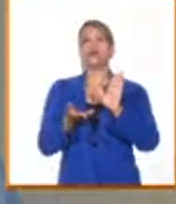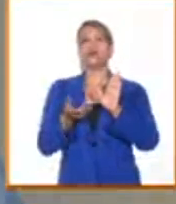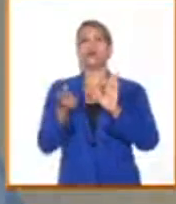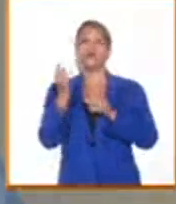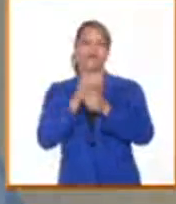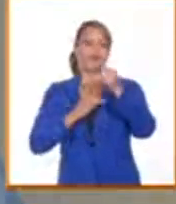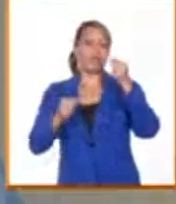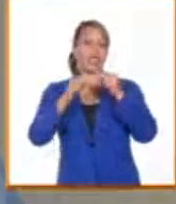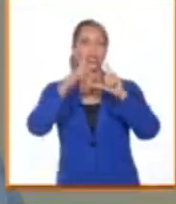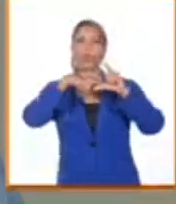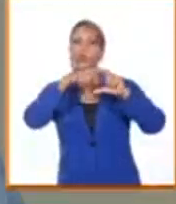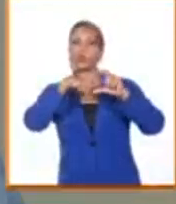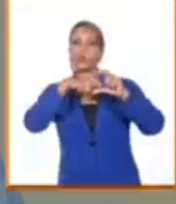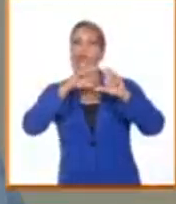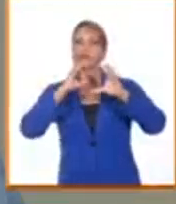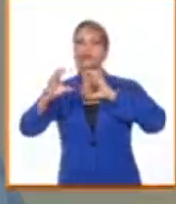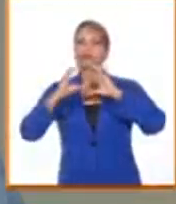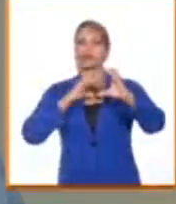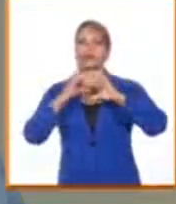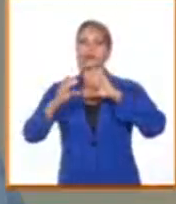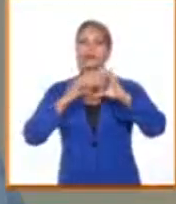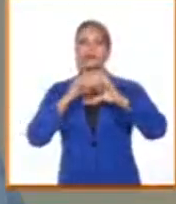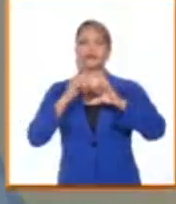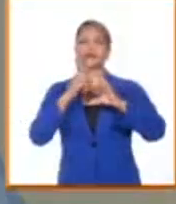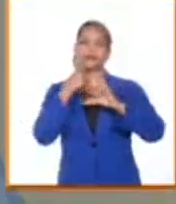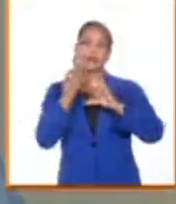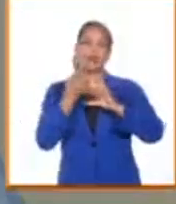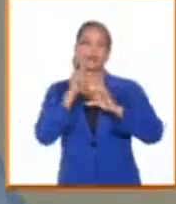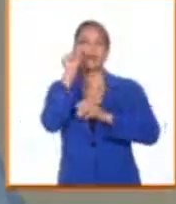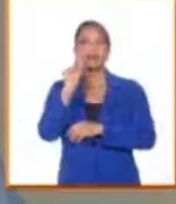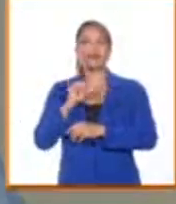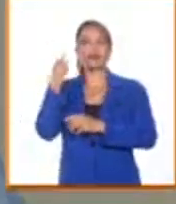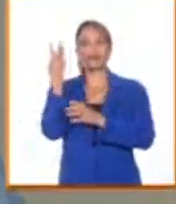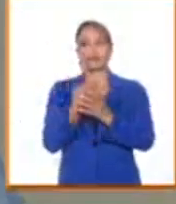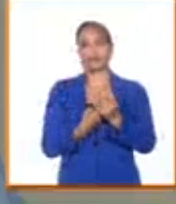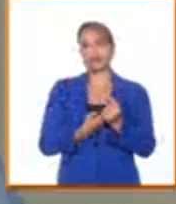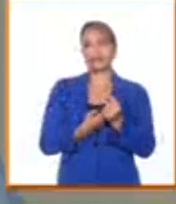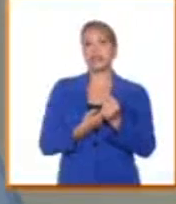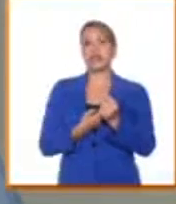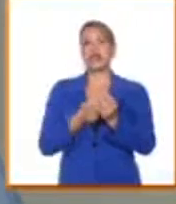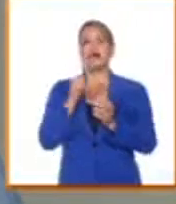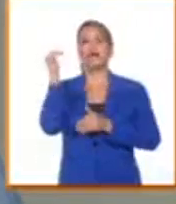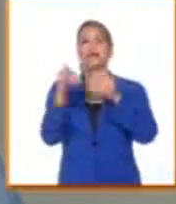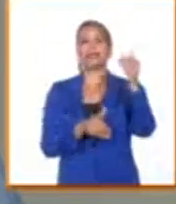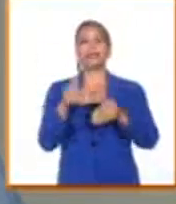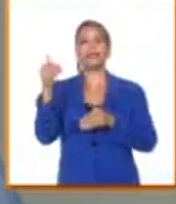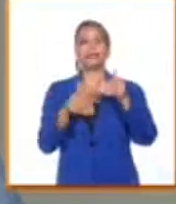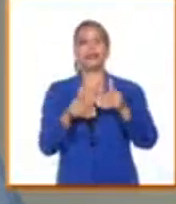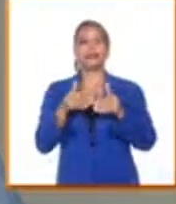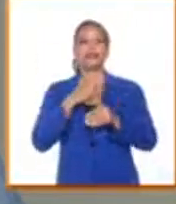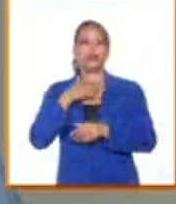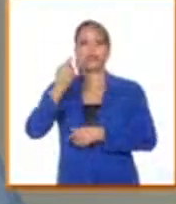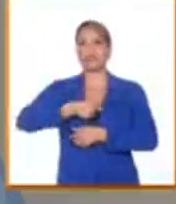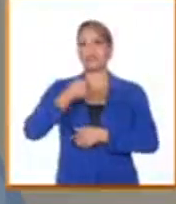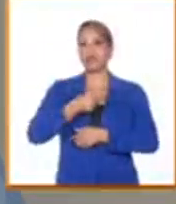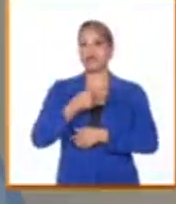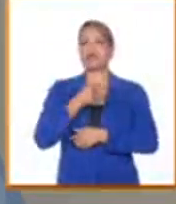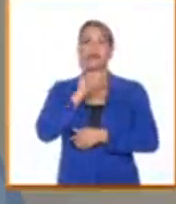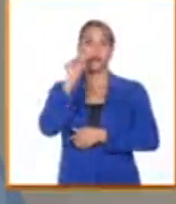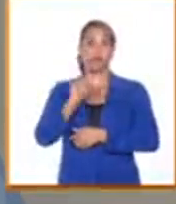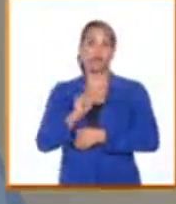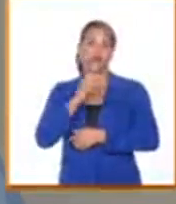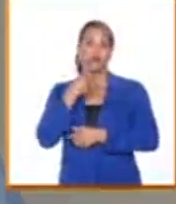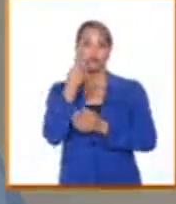del contenido comunicacional hacia las personas en situación de discapacidad, la participación que deben tener las personas en situación